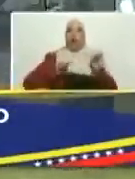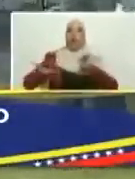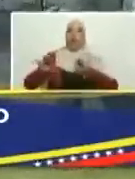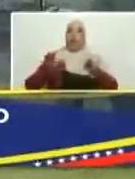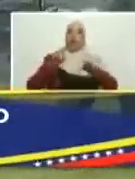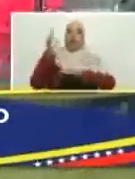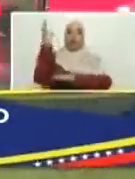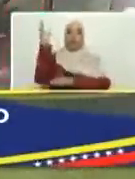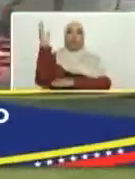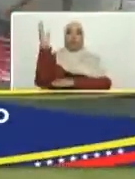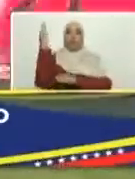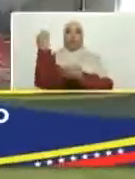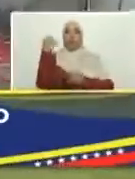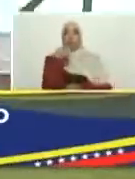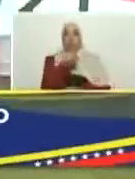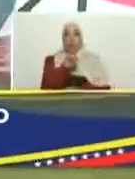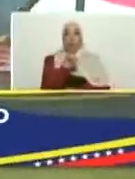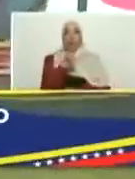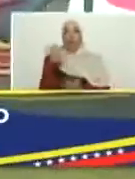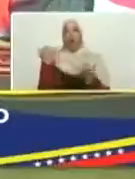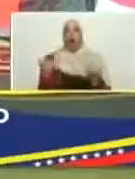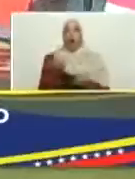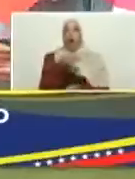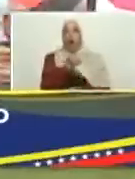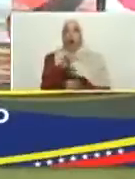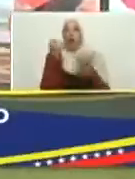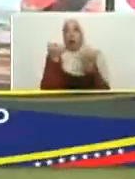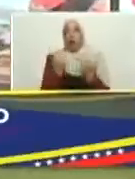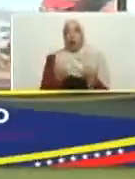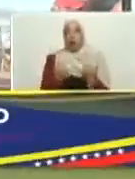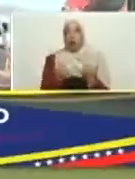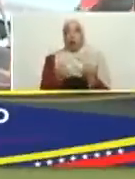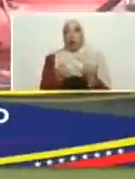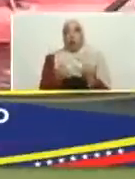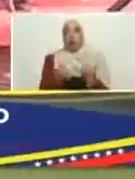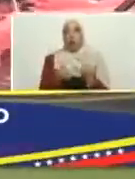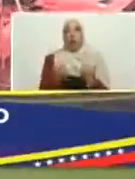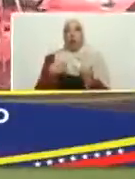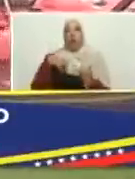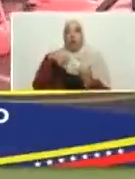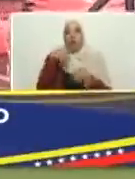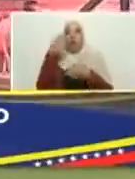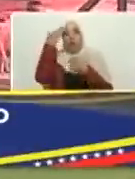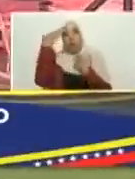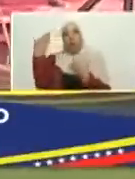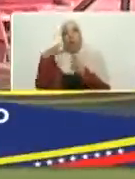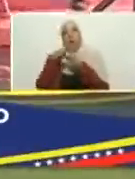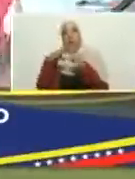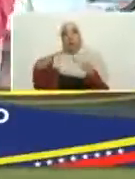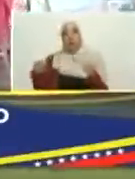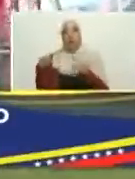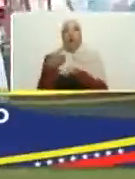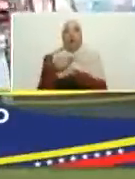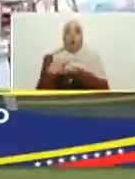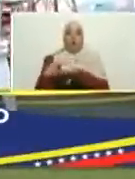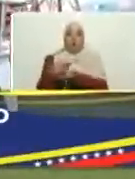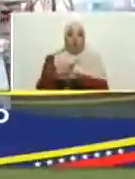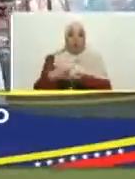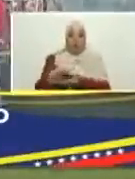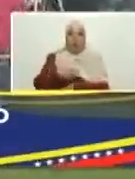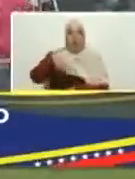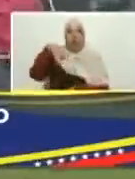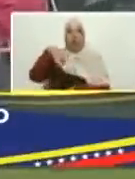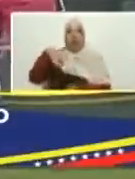Teresa Carreño. Ahora tenemos precisamente, bueno, aquí están los stands, mi saludo a todos los stands de gobierno, el